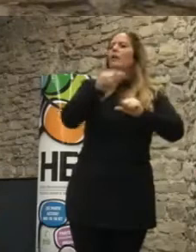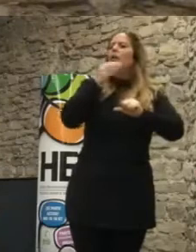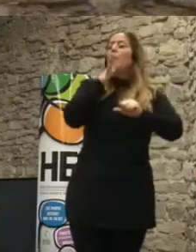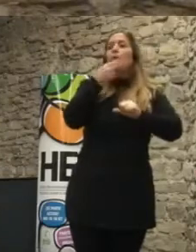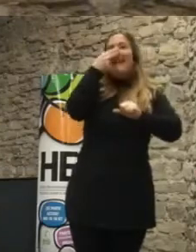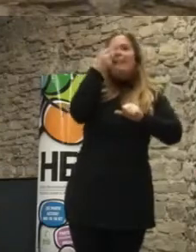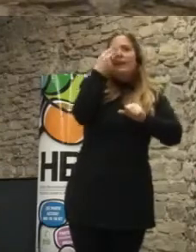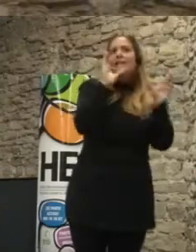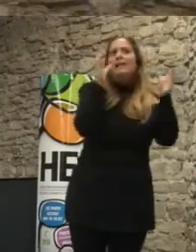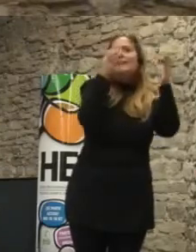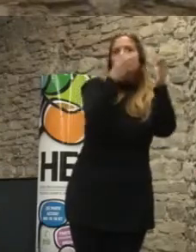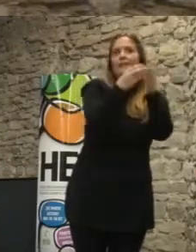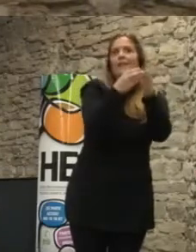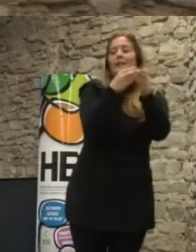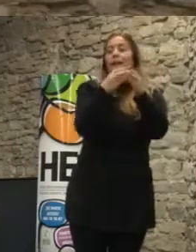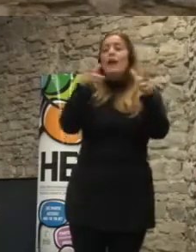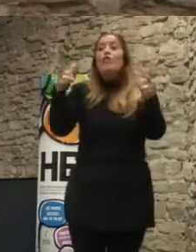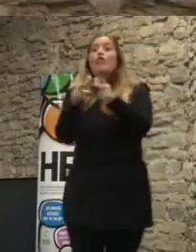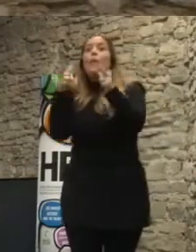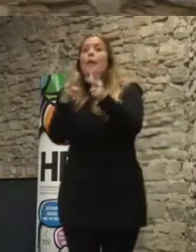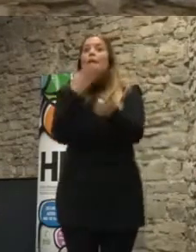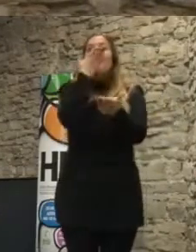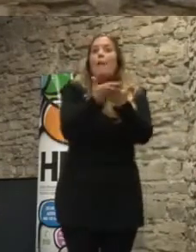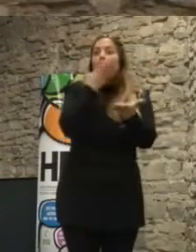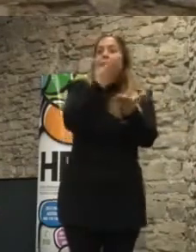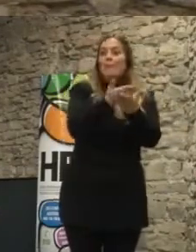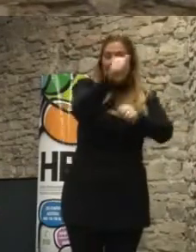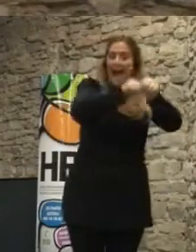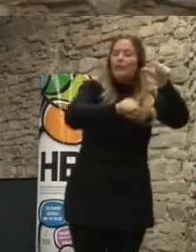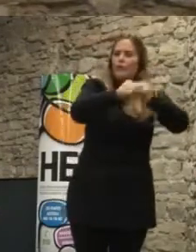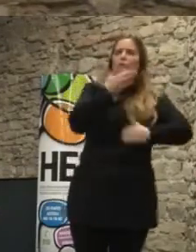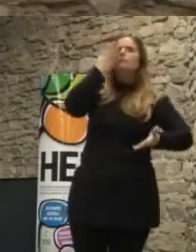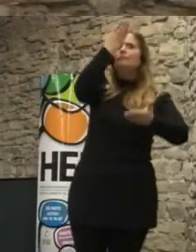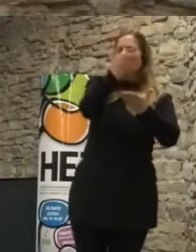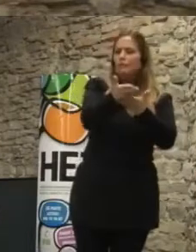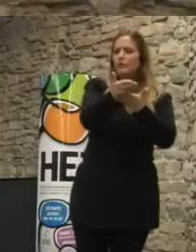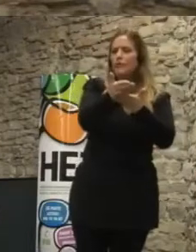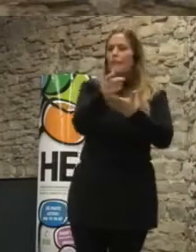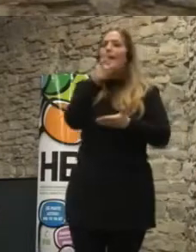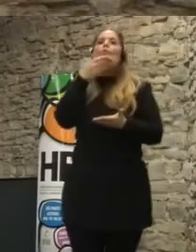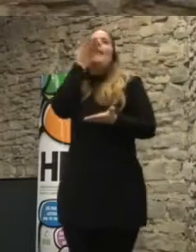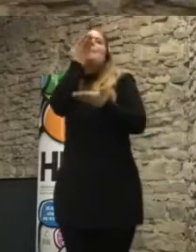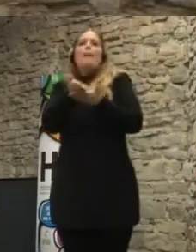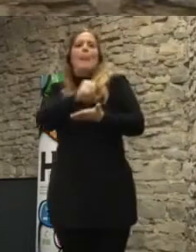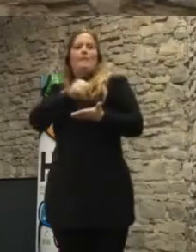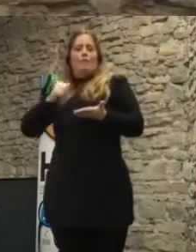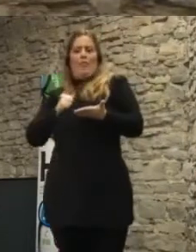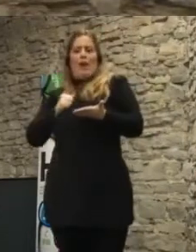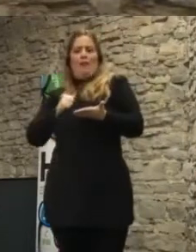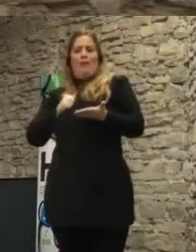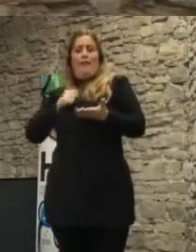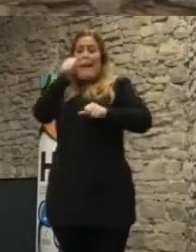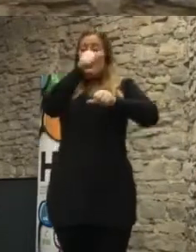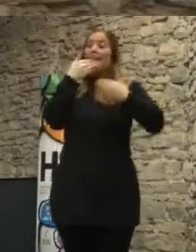y aglutinan demandas de la ciudadanía, son capaces de pasar de lo individual a lo colectivo. Y en este pasar de lo individual a